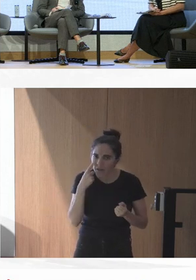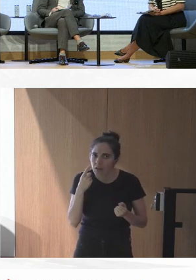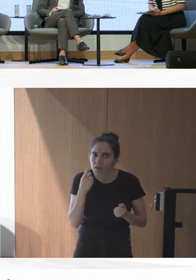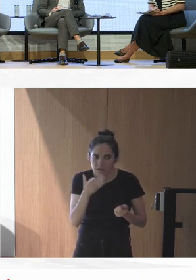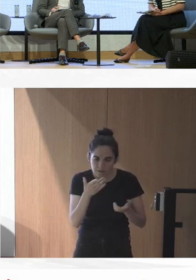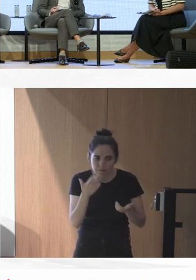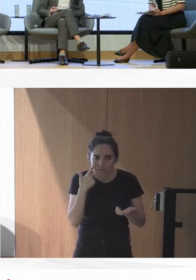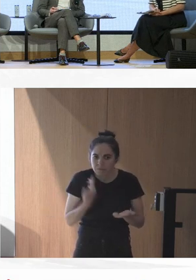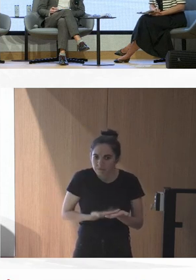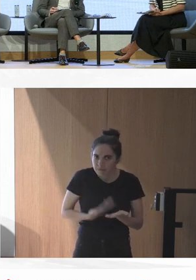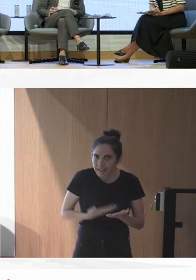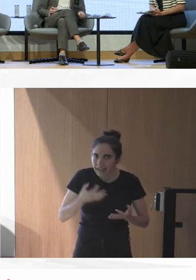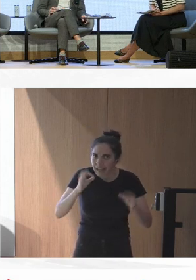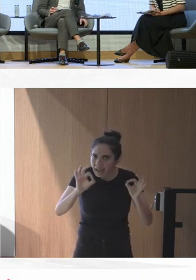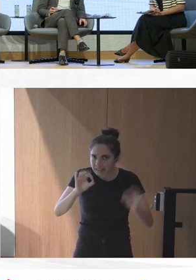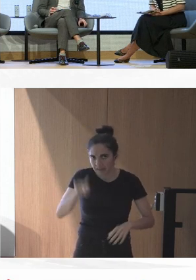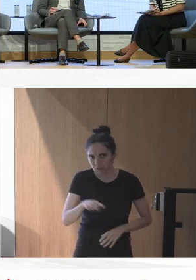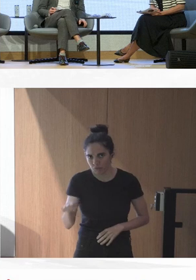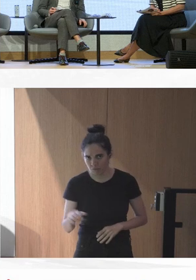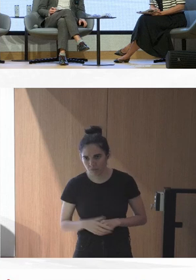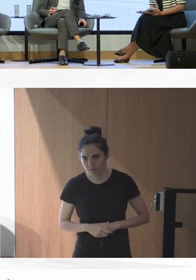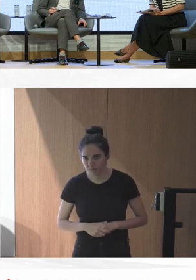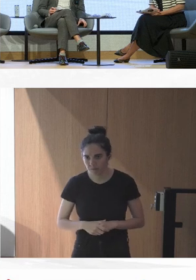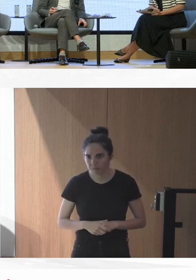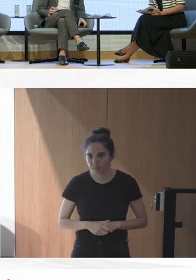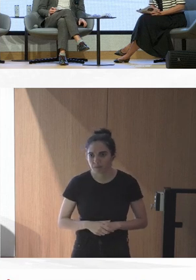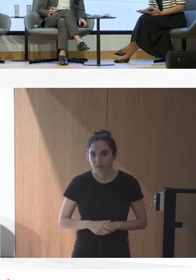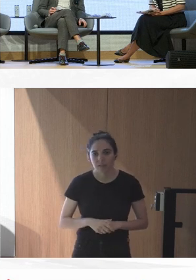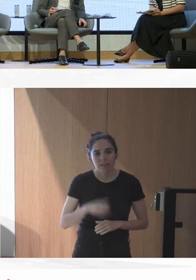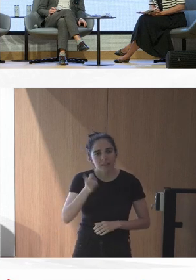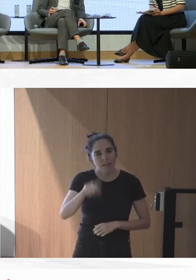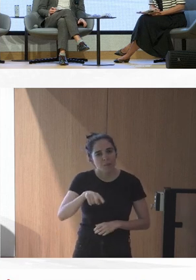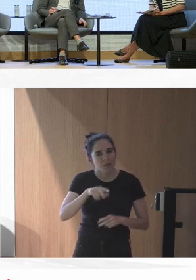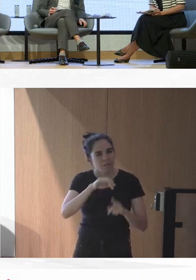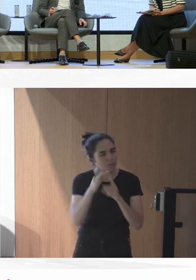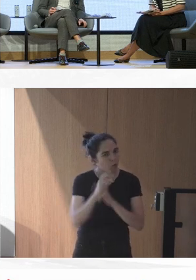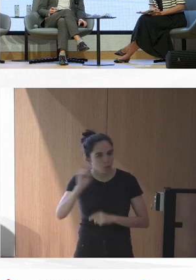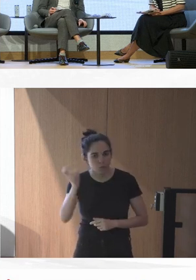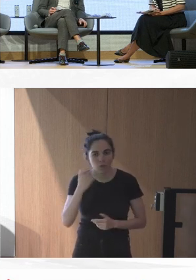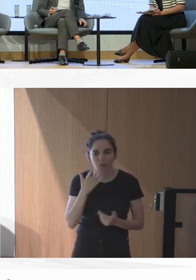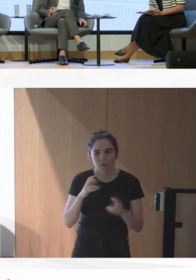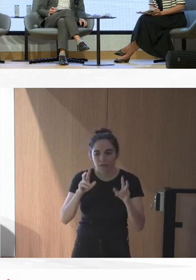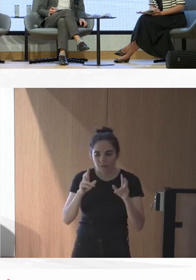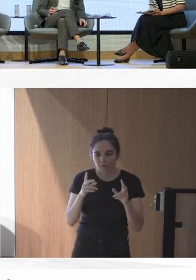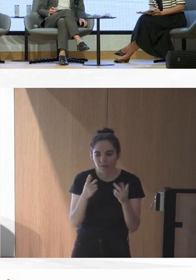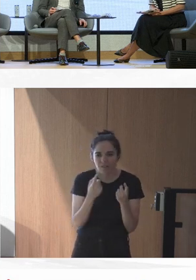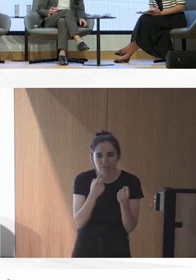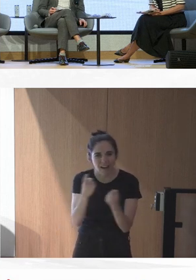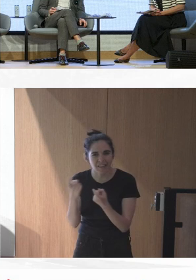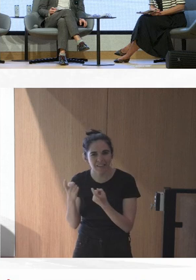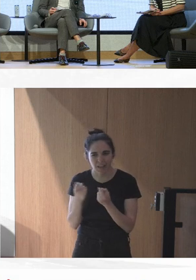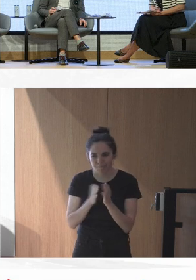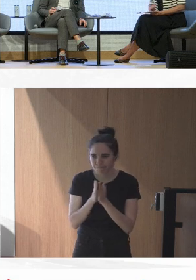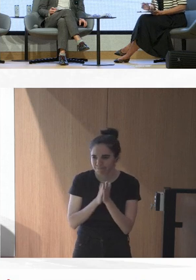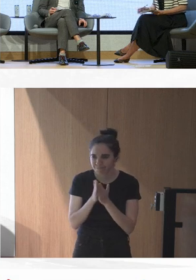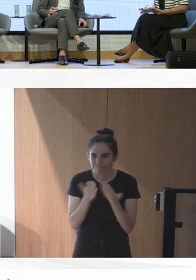juicio. Y otro de los factores, me parece, es la ausencia o la falta de incentivos, ¿no? Para